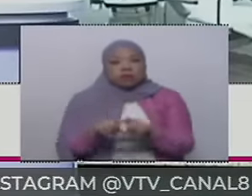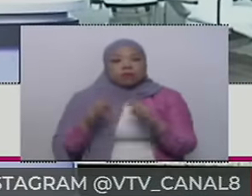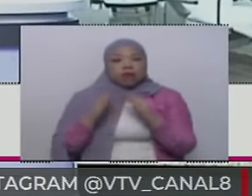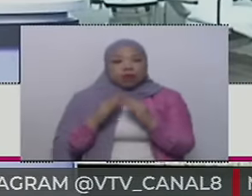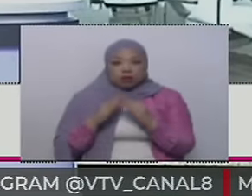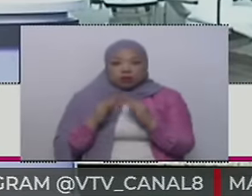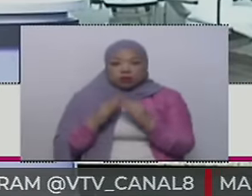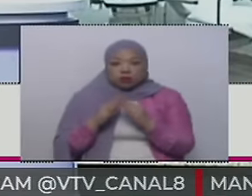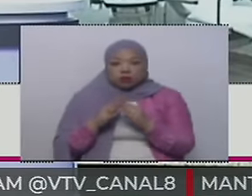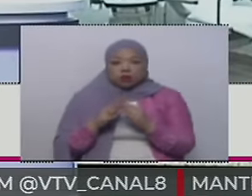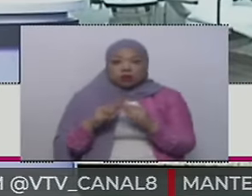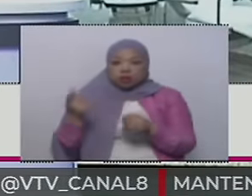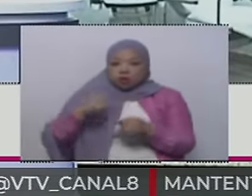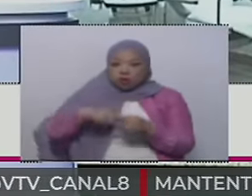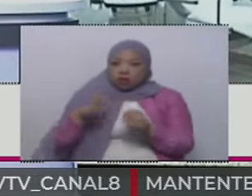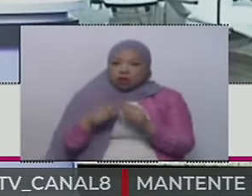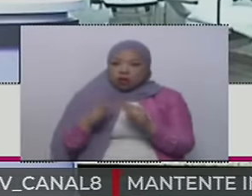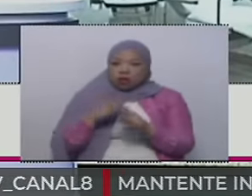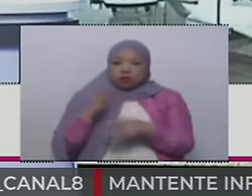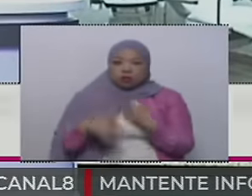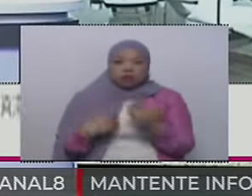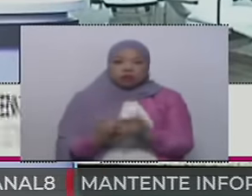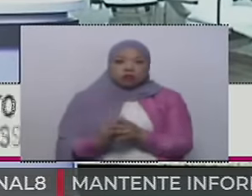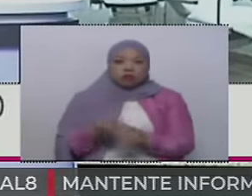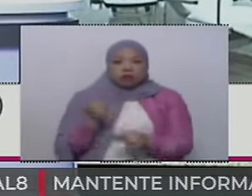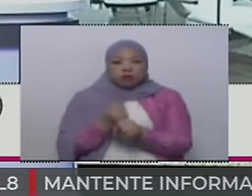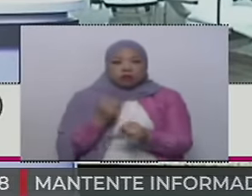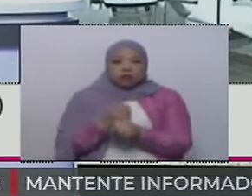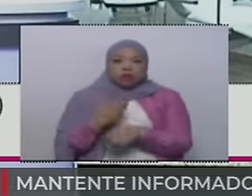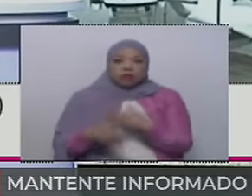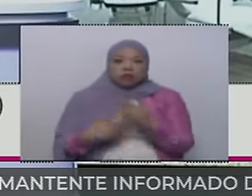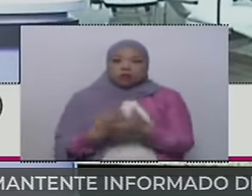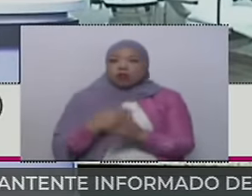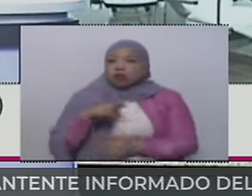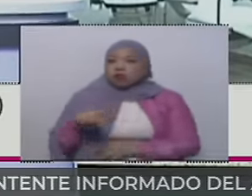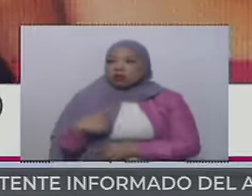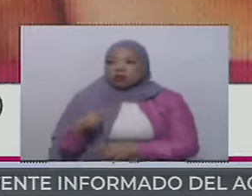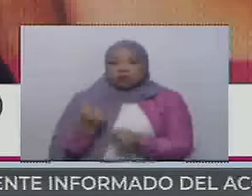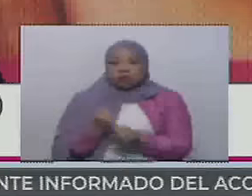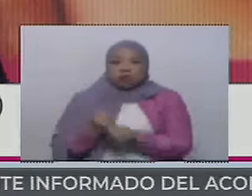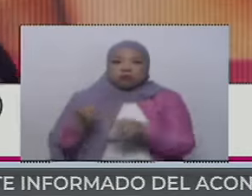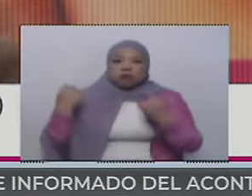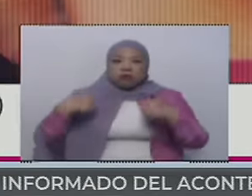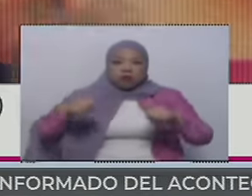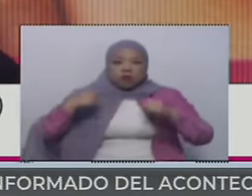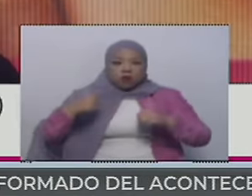Así sea en la misma casa. En la misma casa uno camina de una esquina a otra, o empieza a hacer ejercicio ahí,